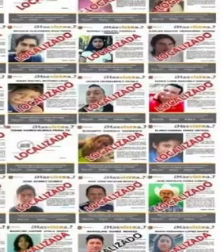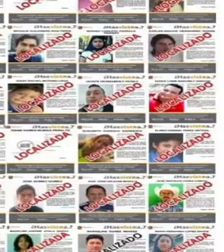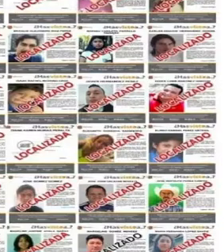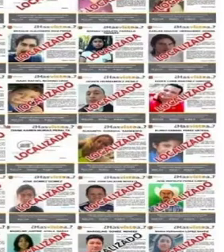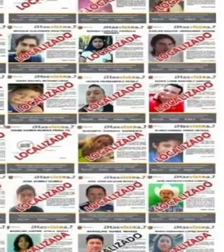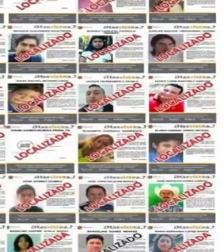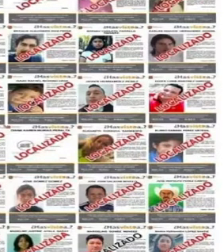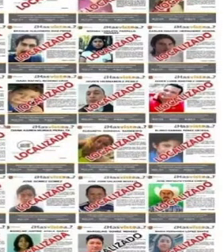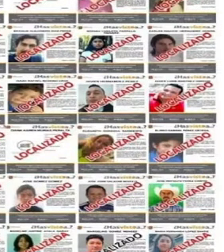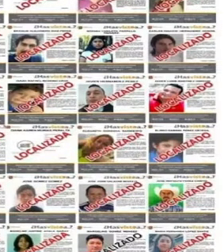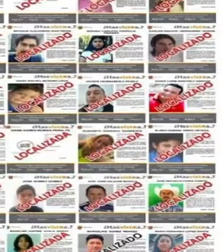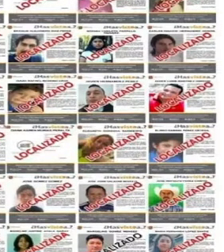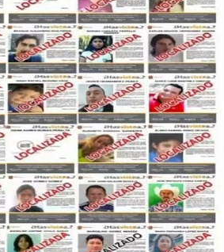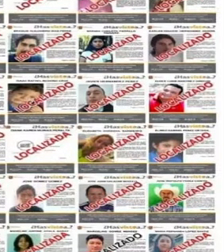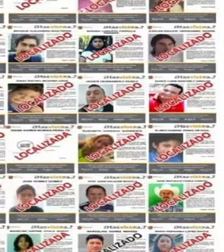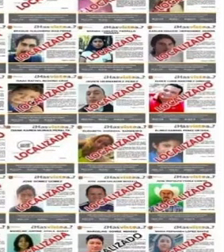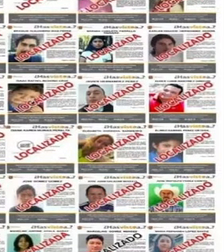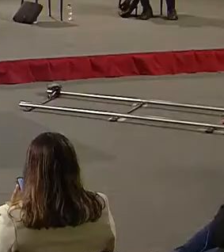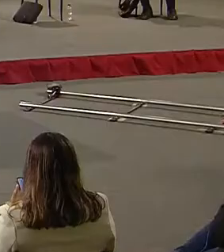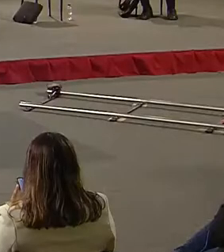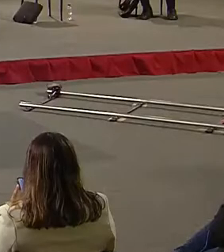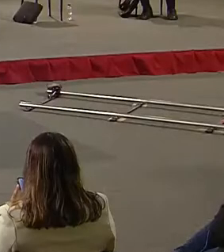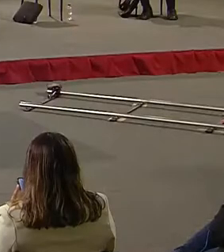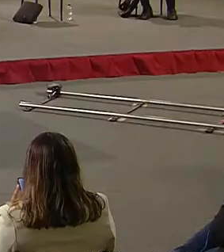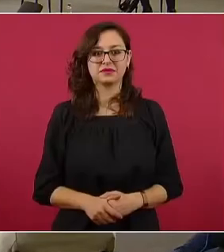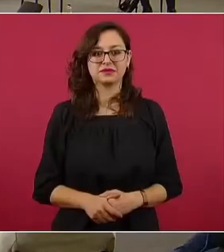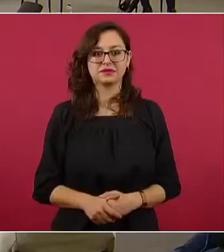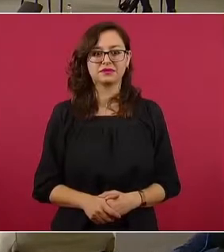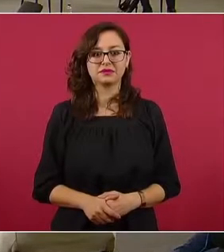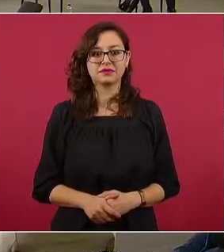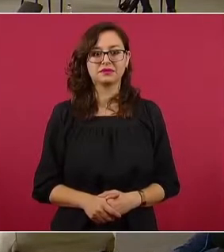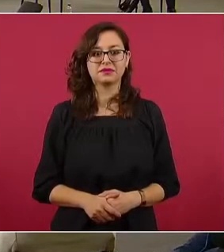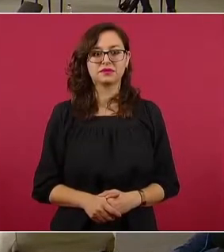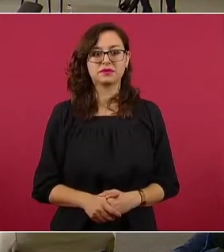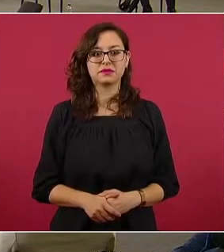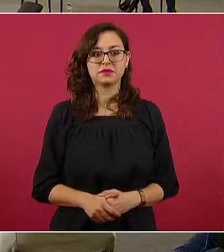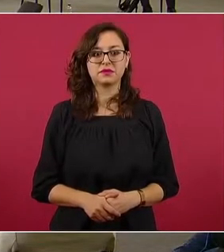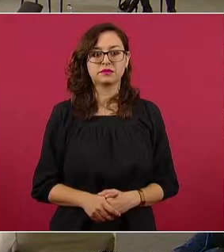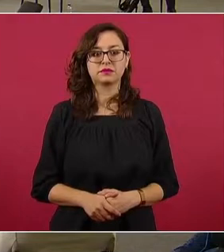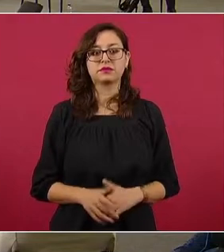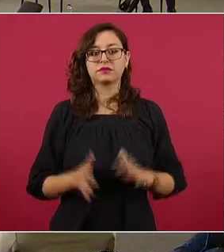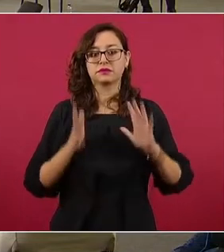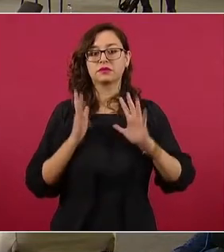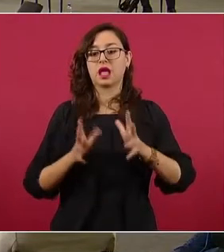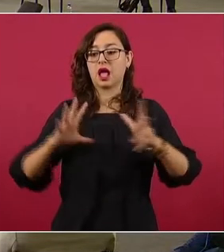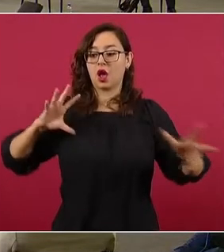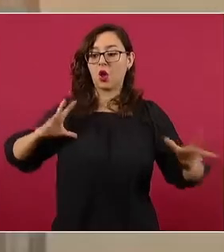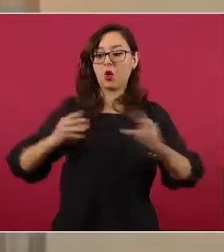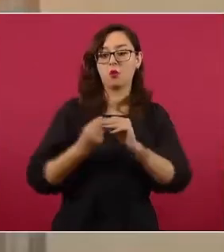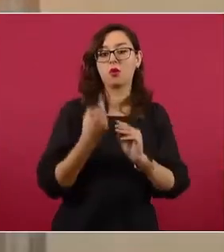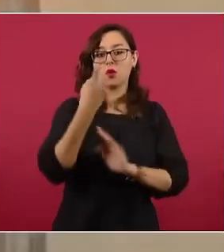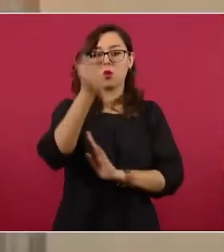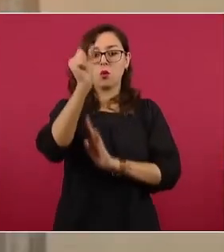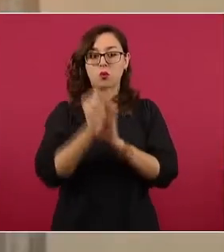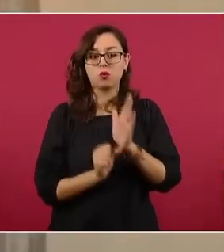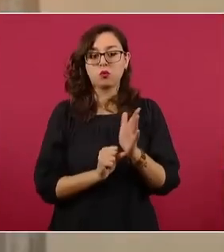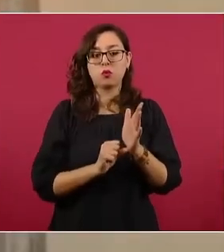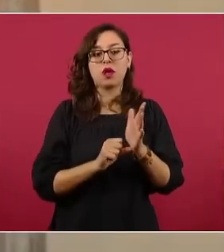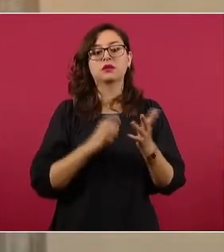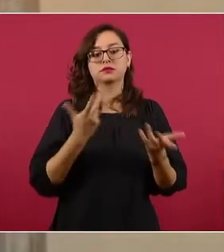ellas niñas, niños, adolescentes y adultos, quienes habían sido señalados de desaparecidos o